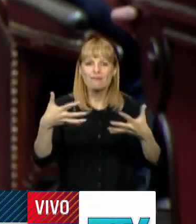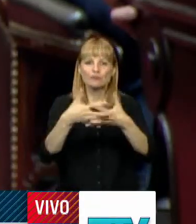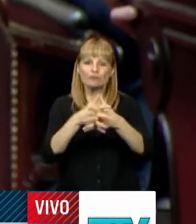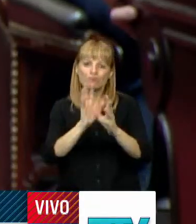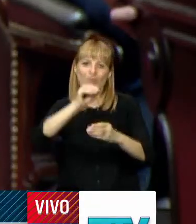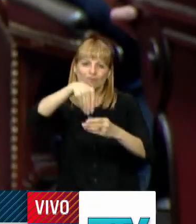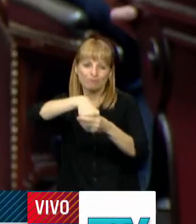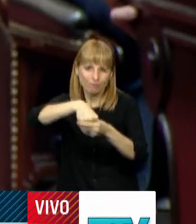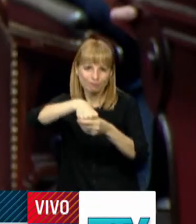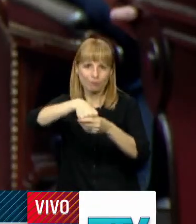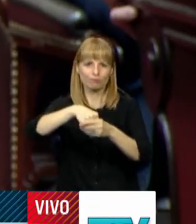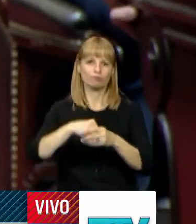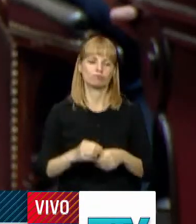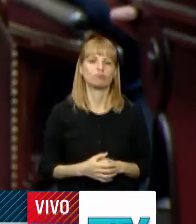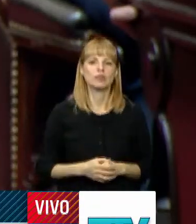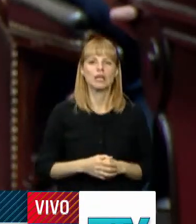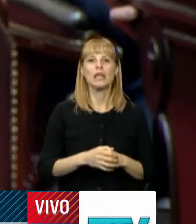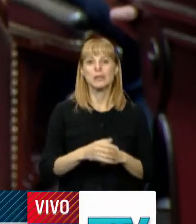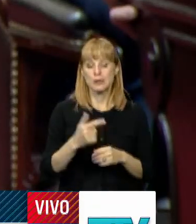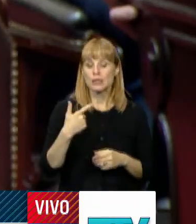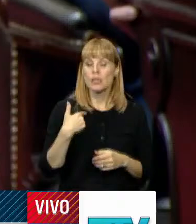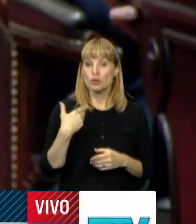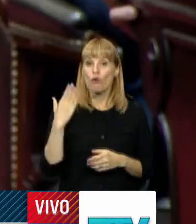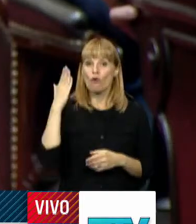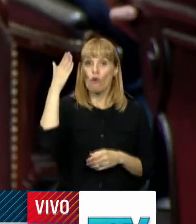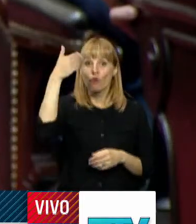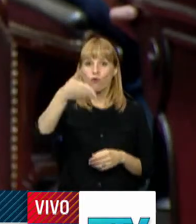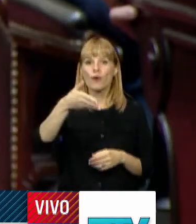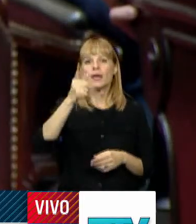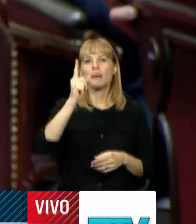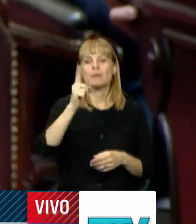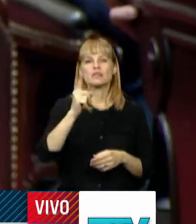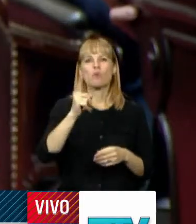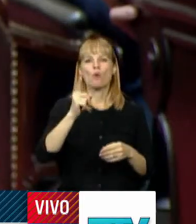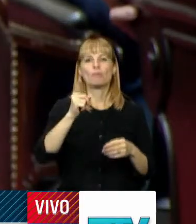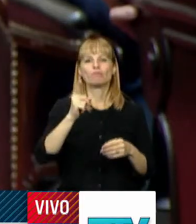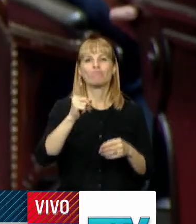Tuve la oportunidad de ser recibido por él y alojado en Santa Marta.